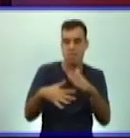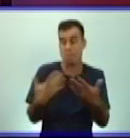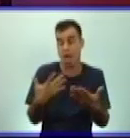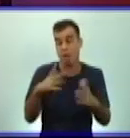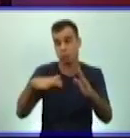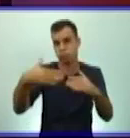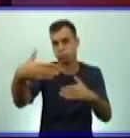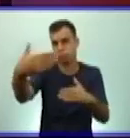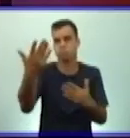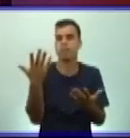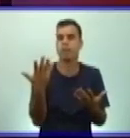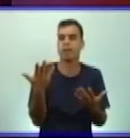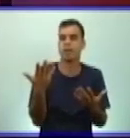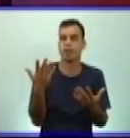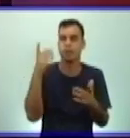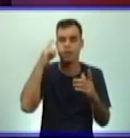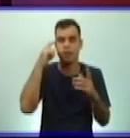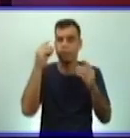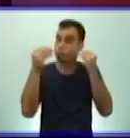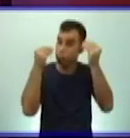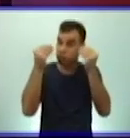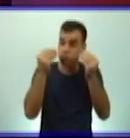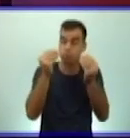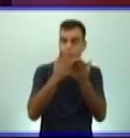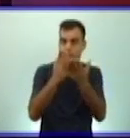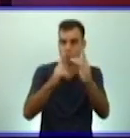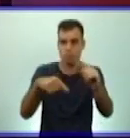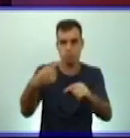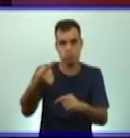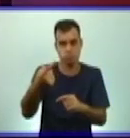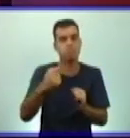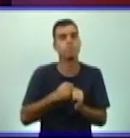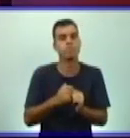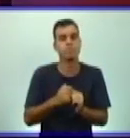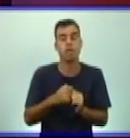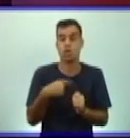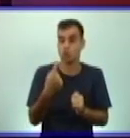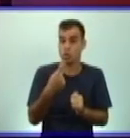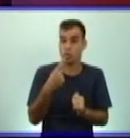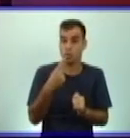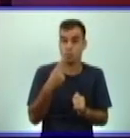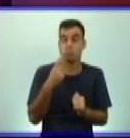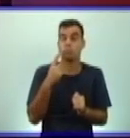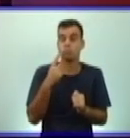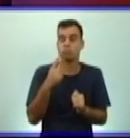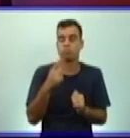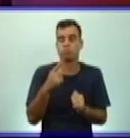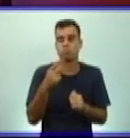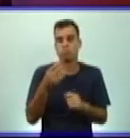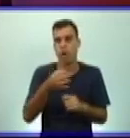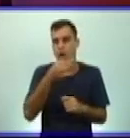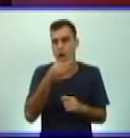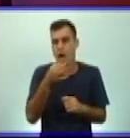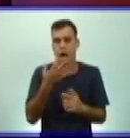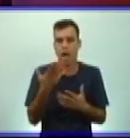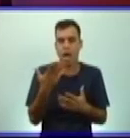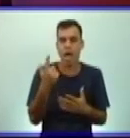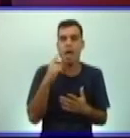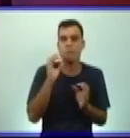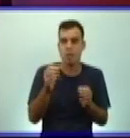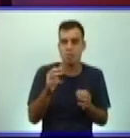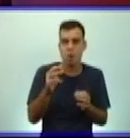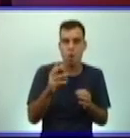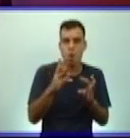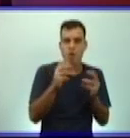estar analizando en el encuentro que viene, donde vamos a estar hablando, por supuesto, de una analogía entre las magnitudes